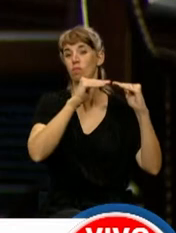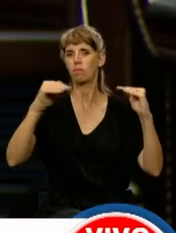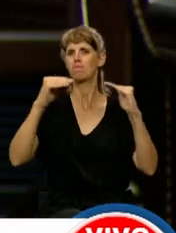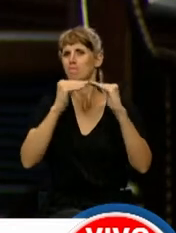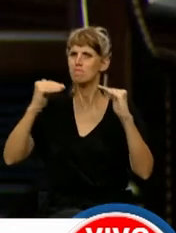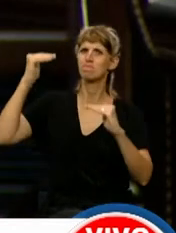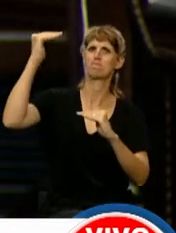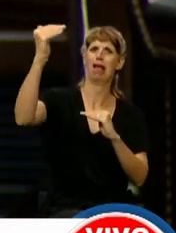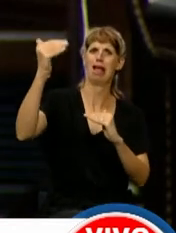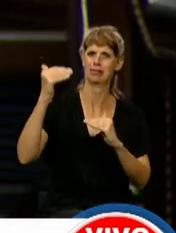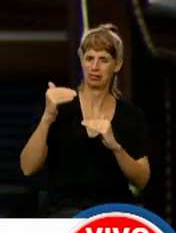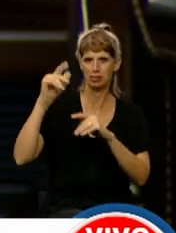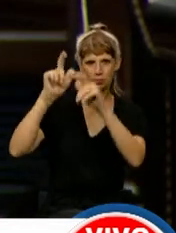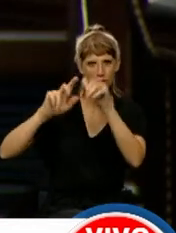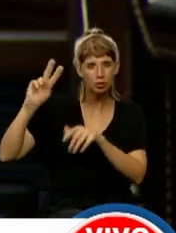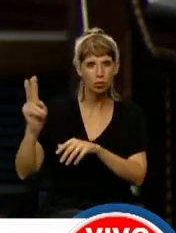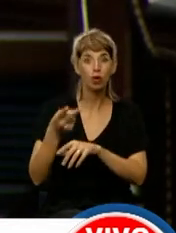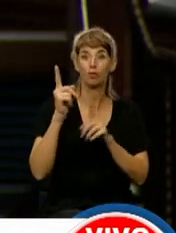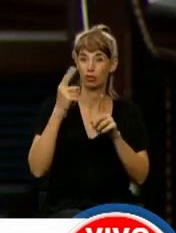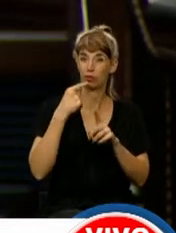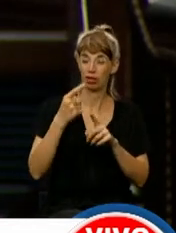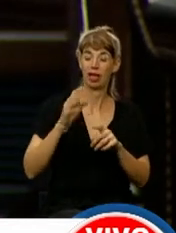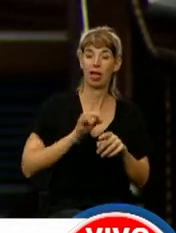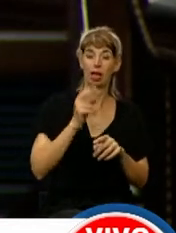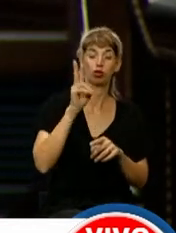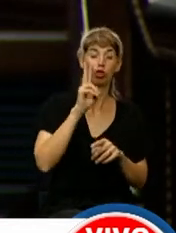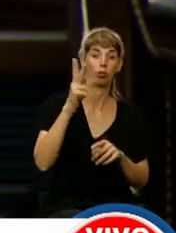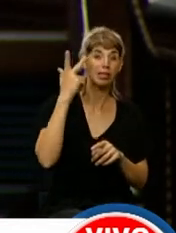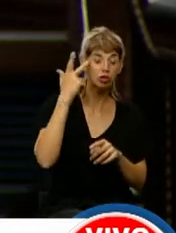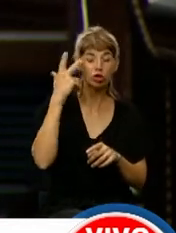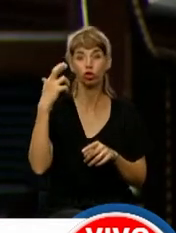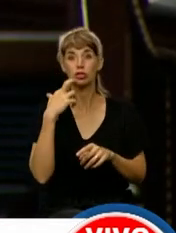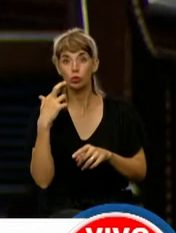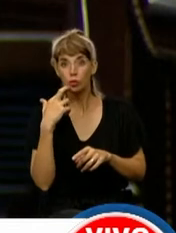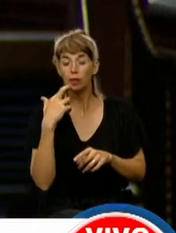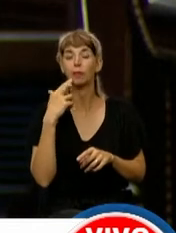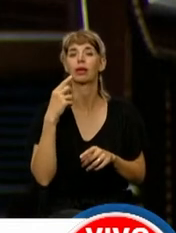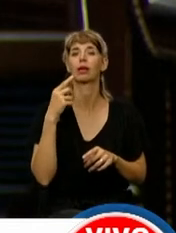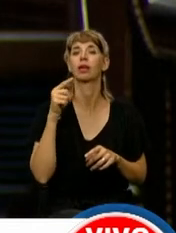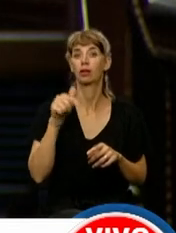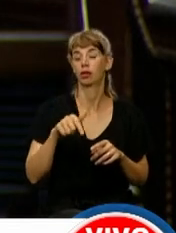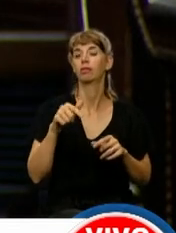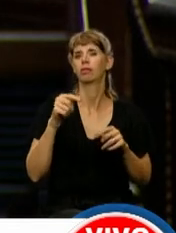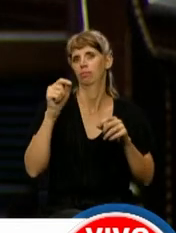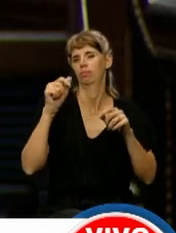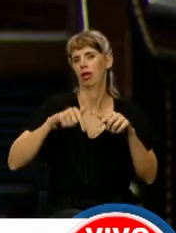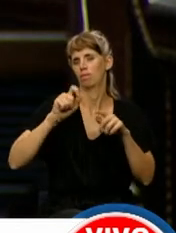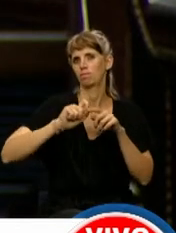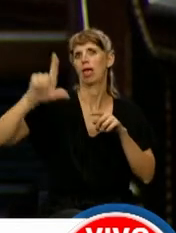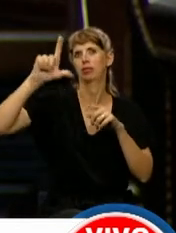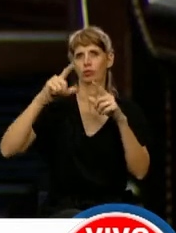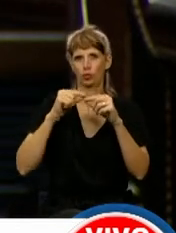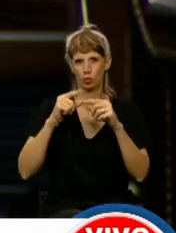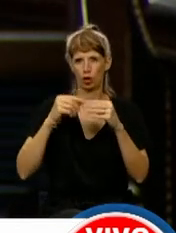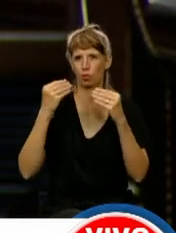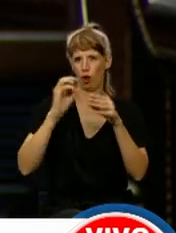como les dije anteriormente del año de 2018 y 2019 aumentados en la pandemia por supuesto podemos